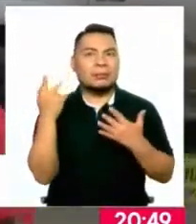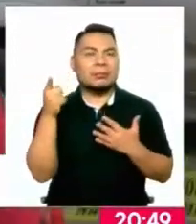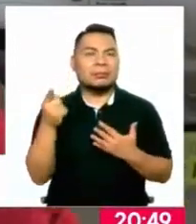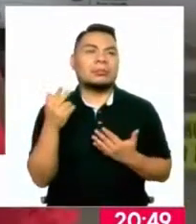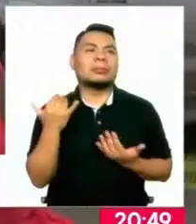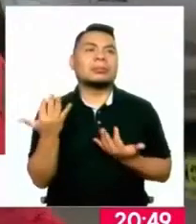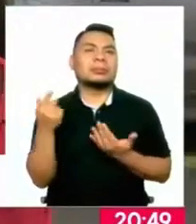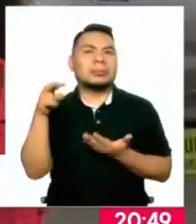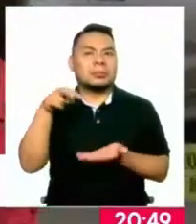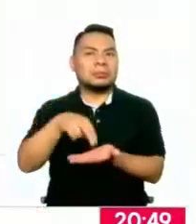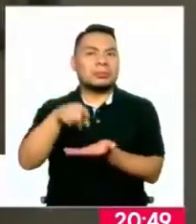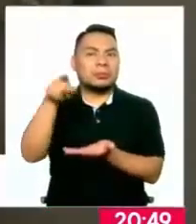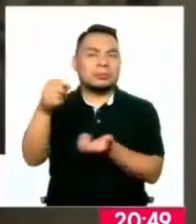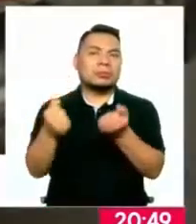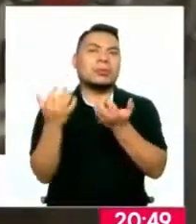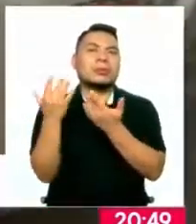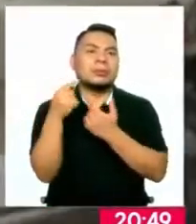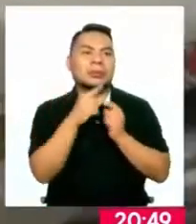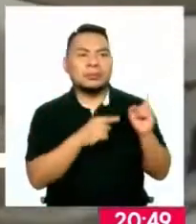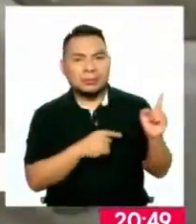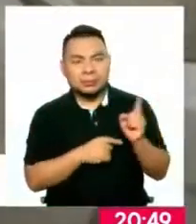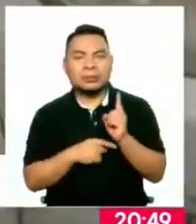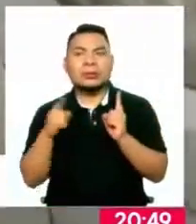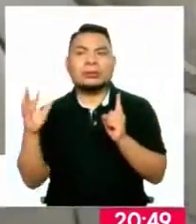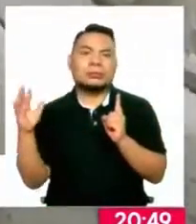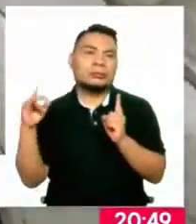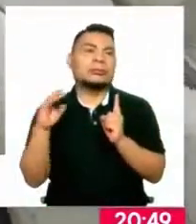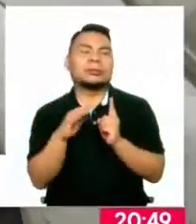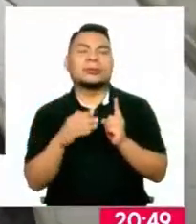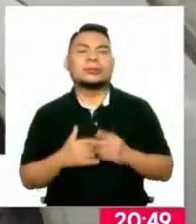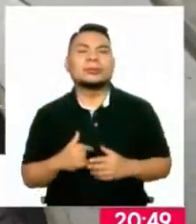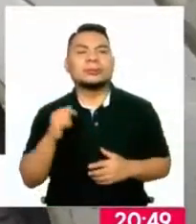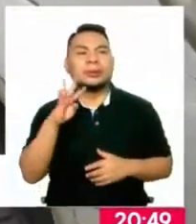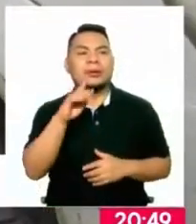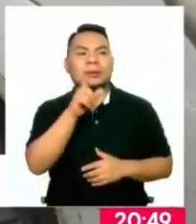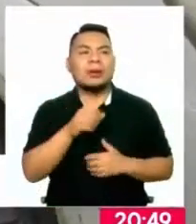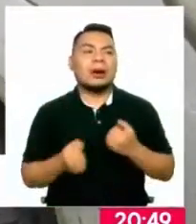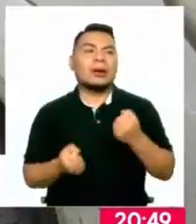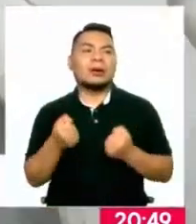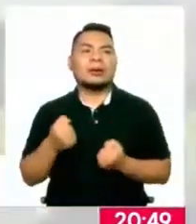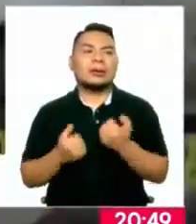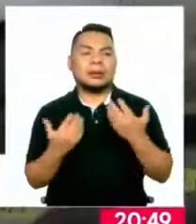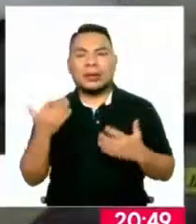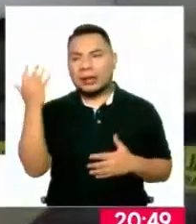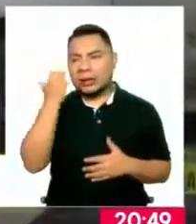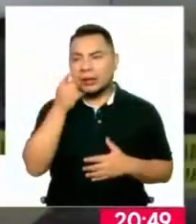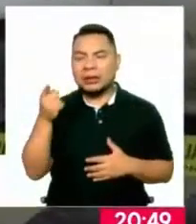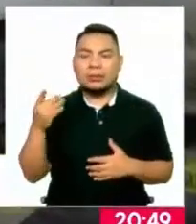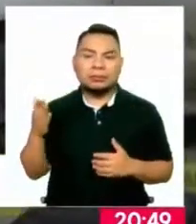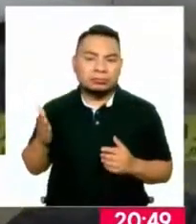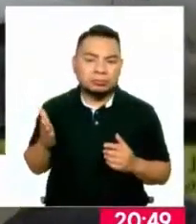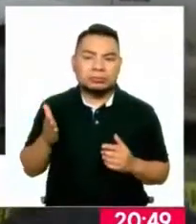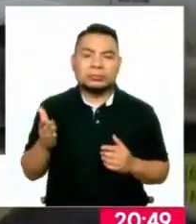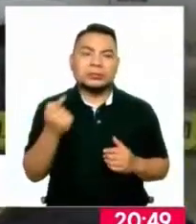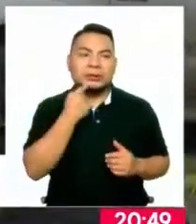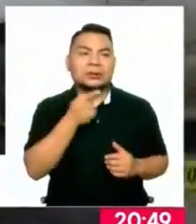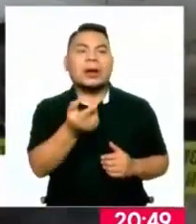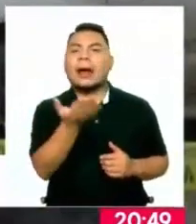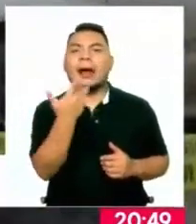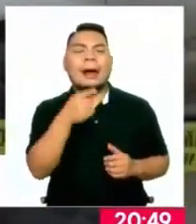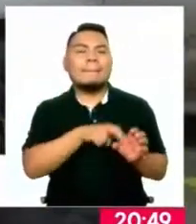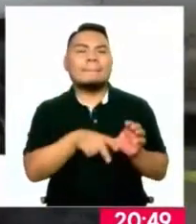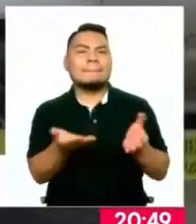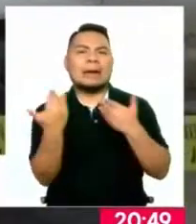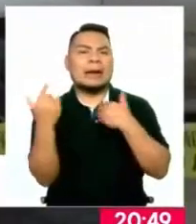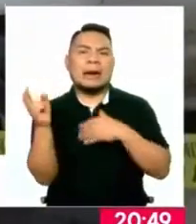así porque de allá salieron. ¿Pero? Ha sido entre cuatro, en un carro, carro negro. Se acercaron, decía que bajas del